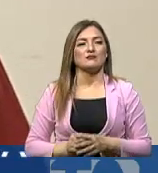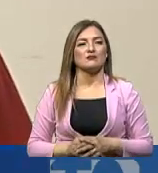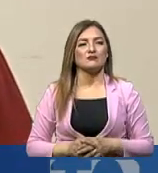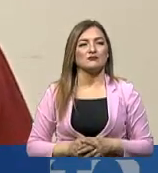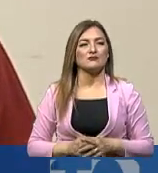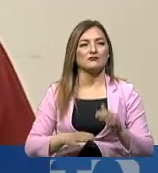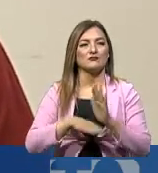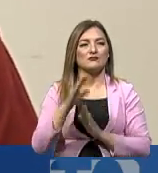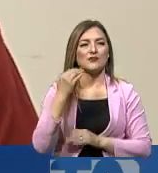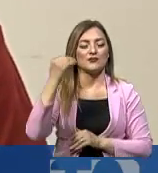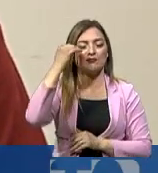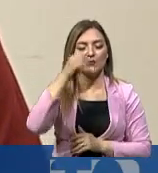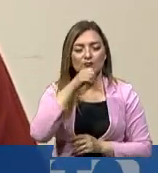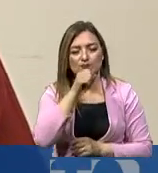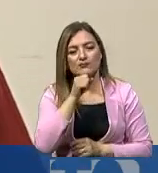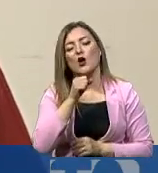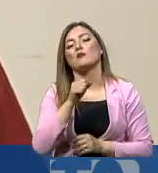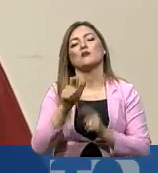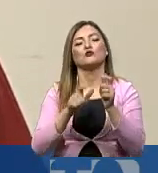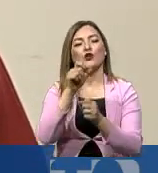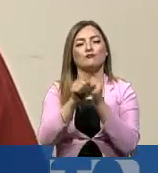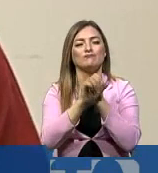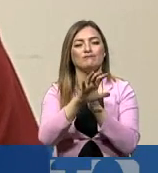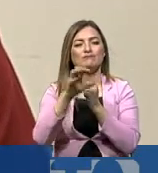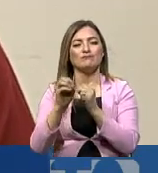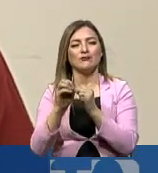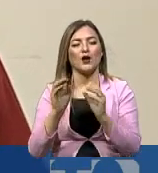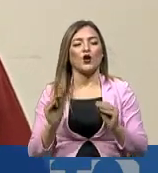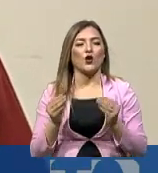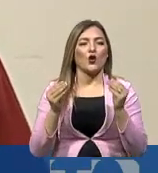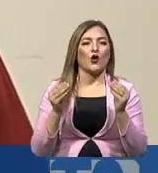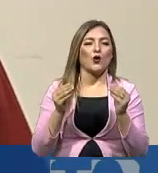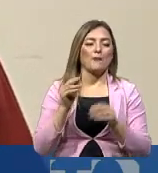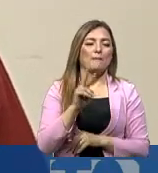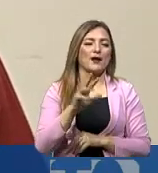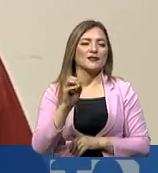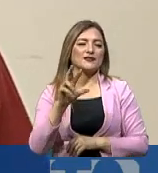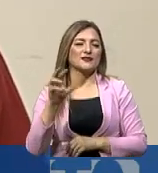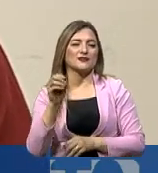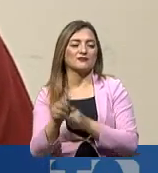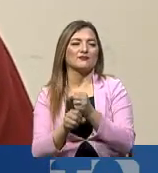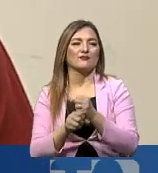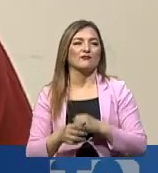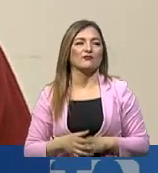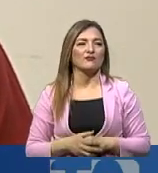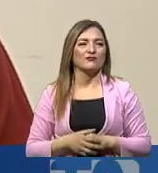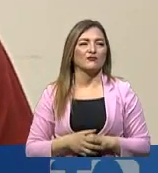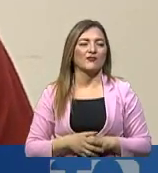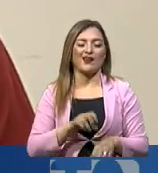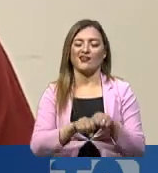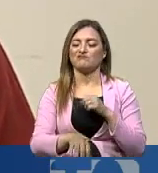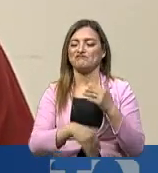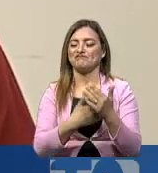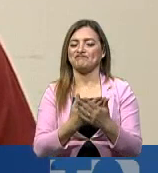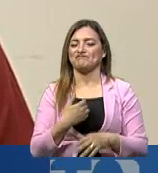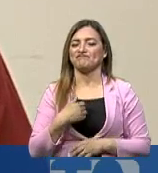son de la tercera edad los actos son de 50 años hay muchachos que trabajan 20 a 30 de 30 años nos perjudican a todos no